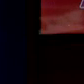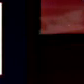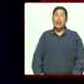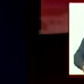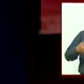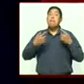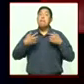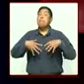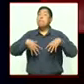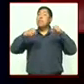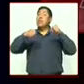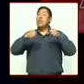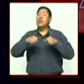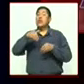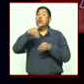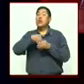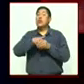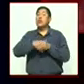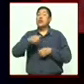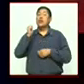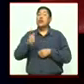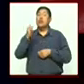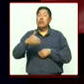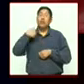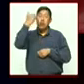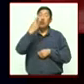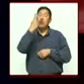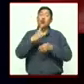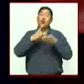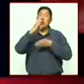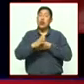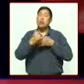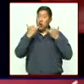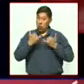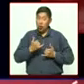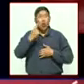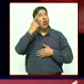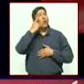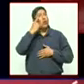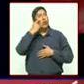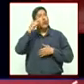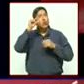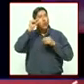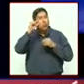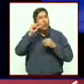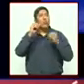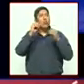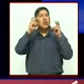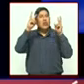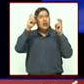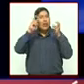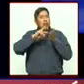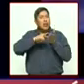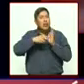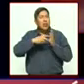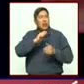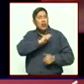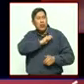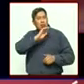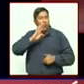Rumbo a las elecciones judiciales del próximo 1 de diciembre, nuestro espacio Bolivia Decide, hoy vamos a conocer un poco más acerca del Tribunal